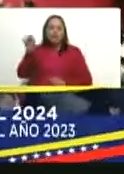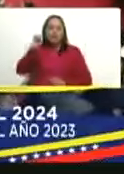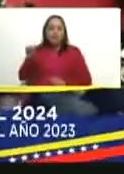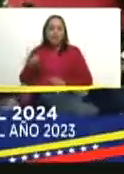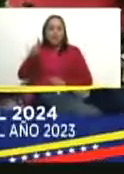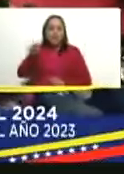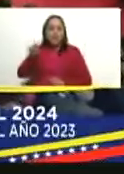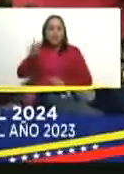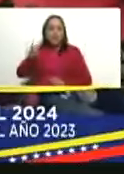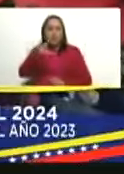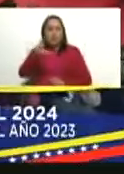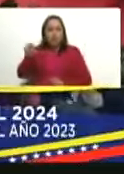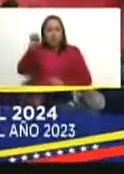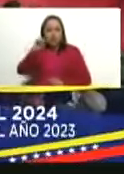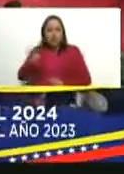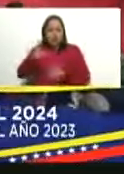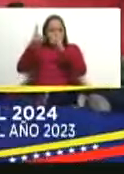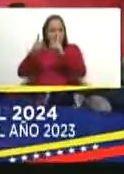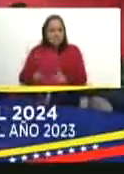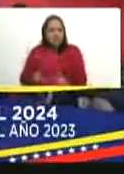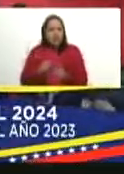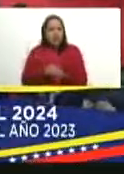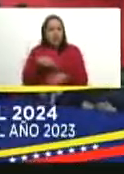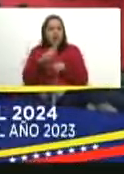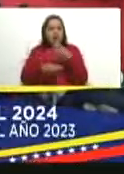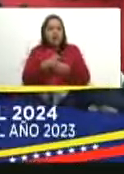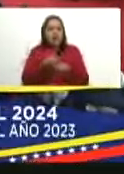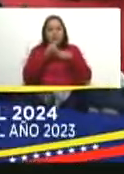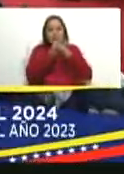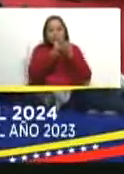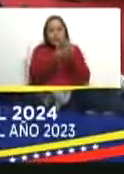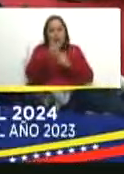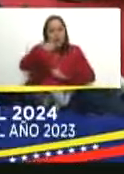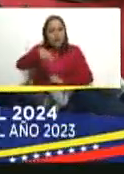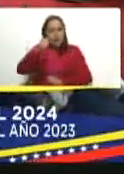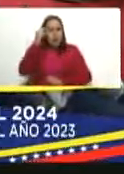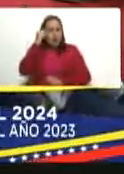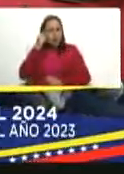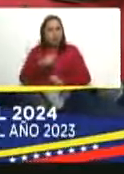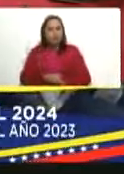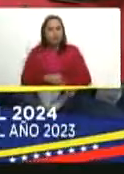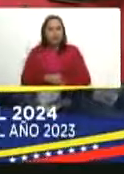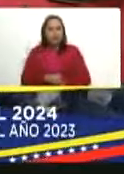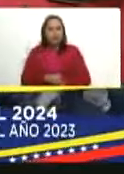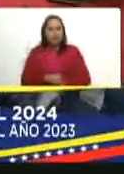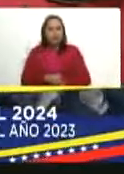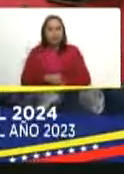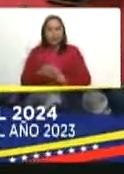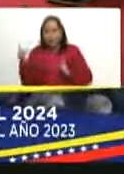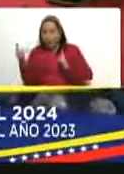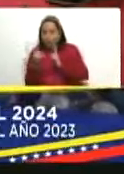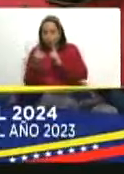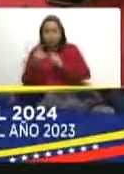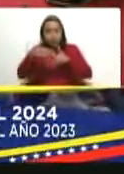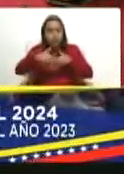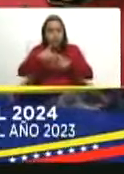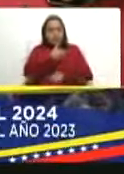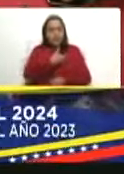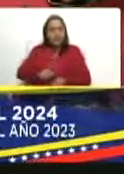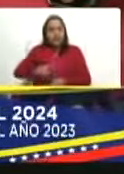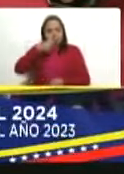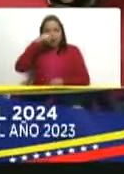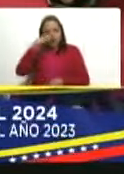designado por la Sala Plena para ser el orador de orden. Allí saluda al jefe de Estado, Nicolás Maduro Moros,